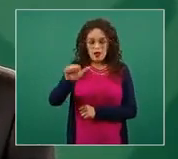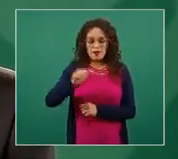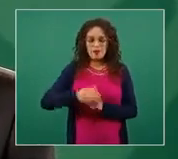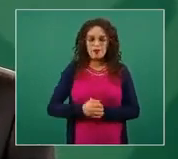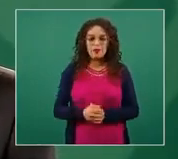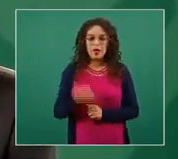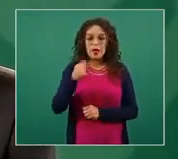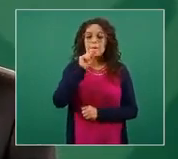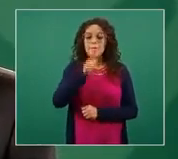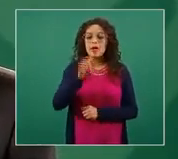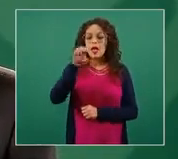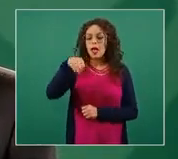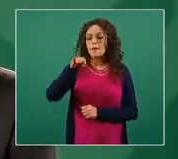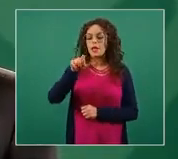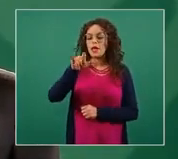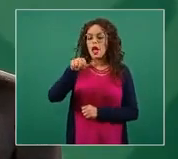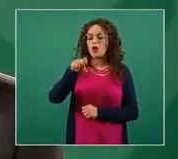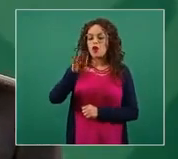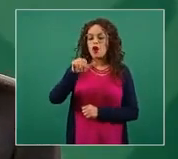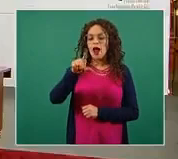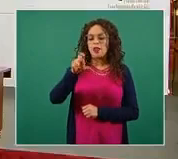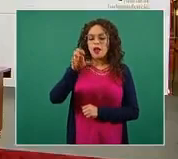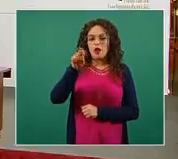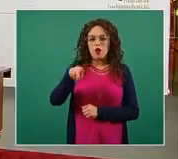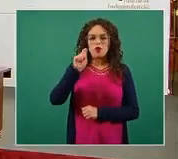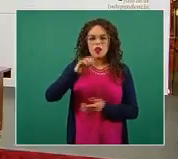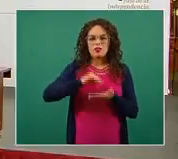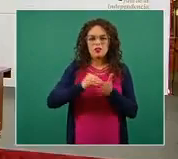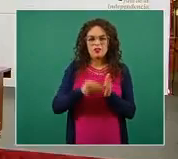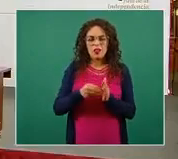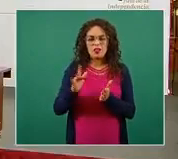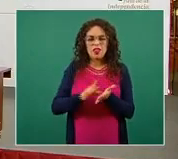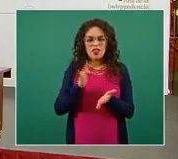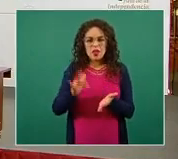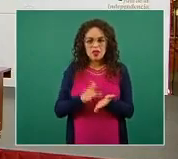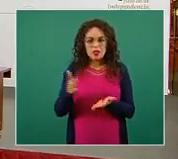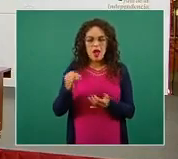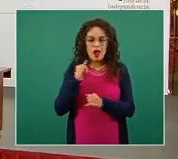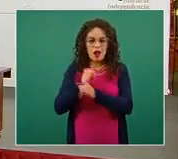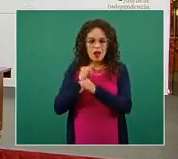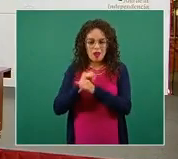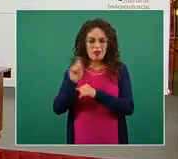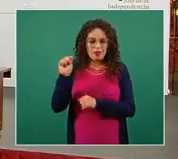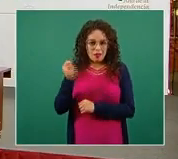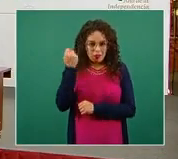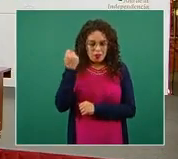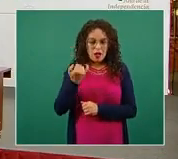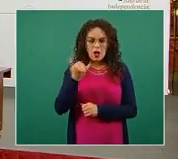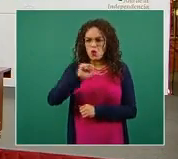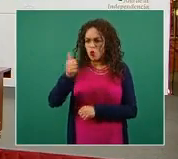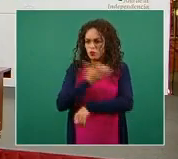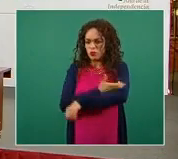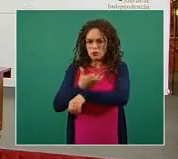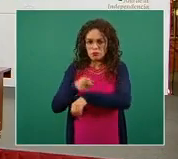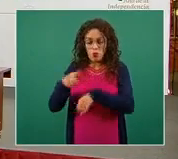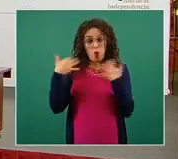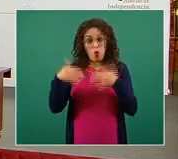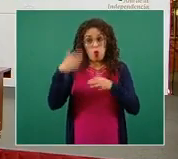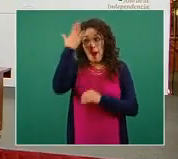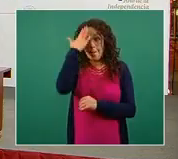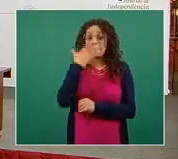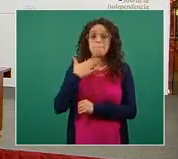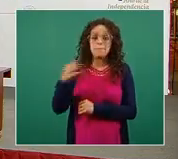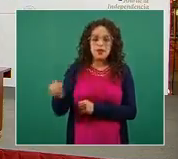también Emiliano Calderón, de la Estrategia Digital Nacional, y otros colaboradores también muy brillantes. Y lo que nos permitirá es